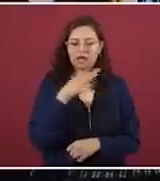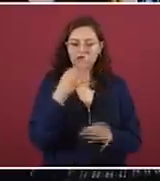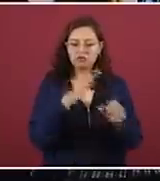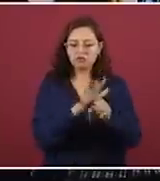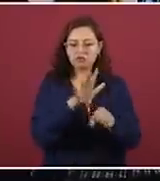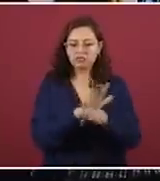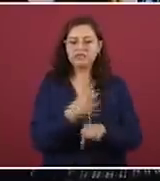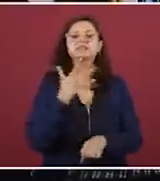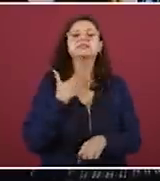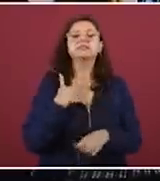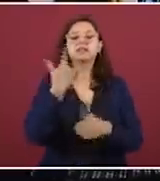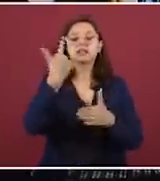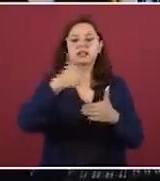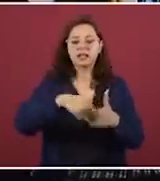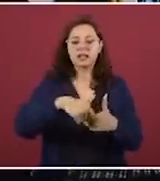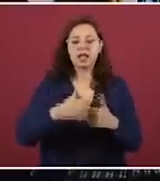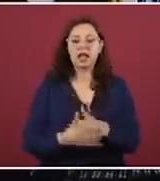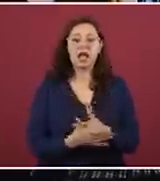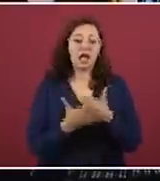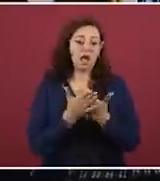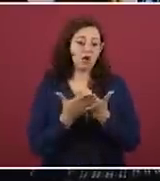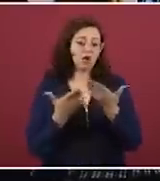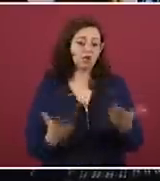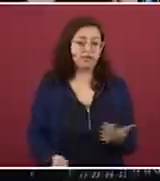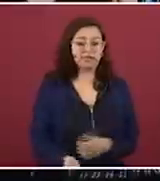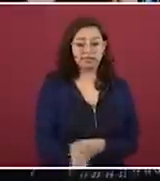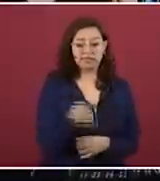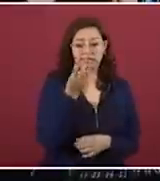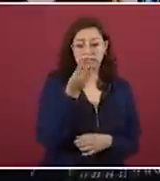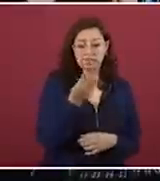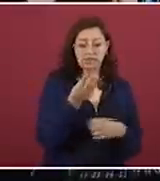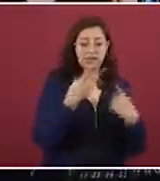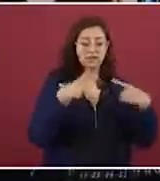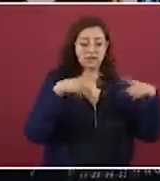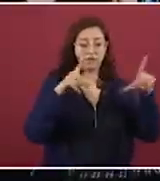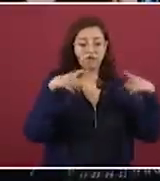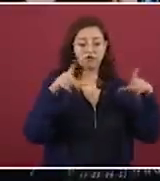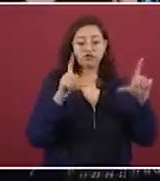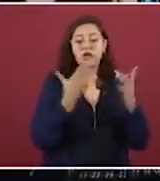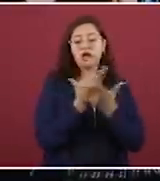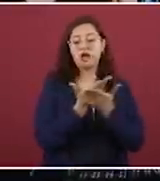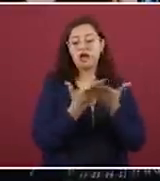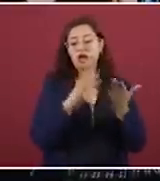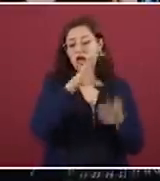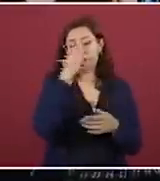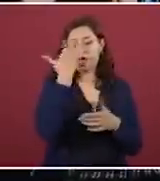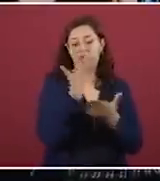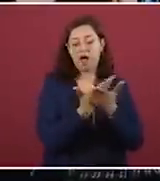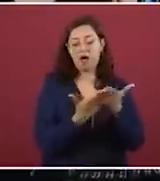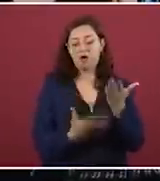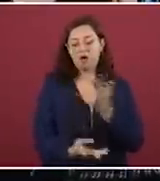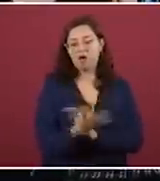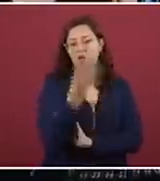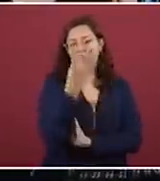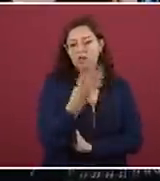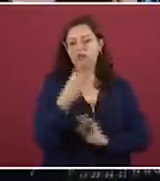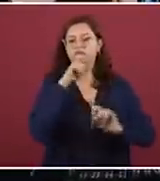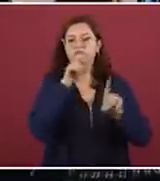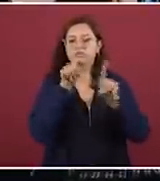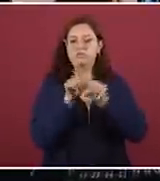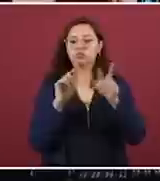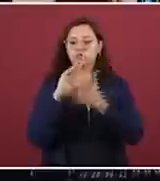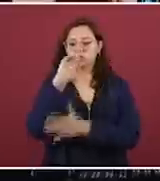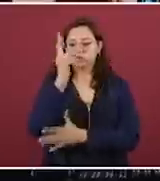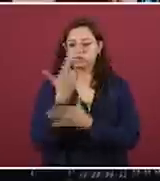en esa gasolinera. Ahora, en vez de 3 fotos, tenemos 4 fotografías, incluyendo el recibo de la compra de